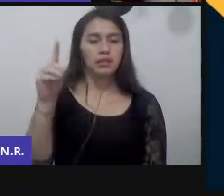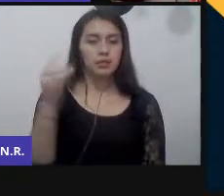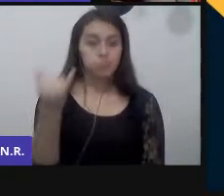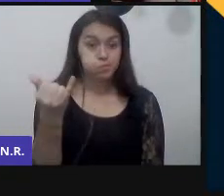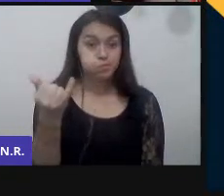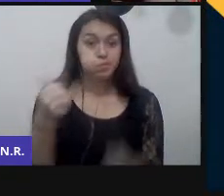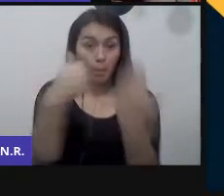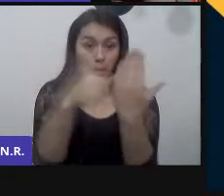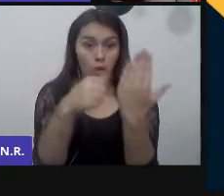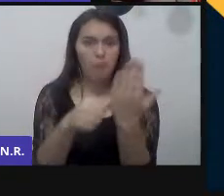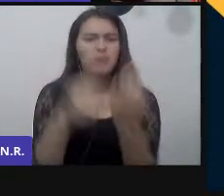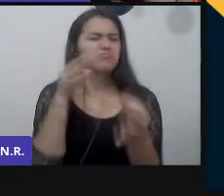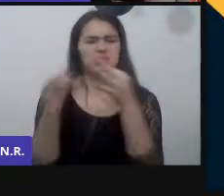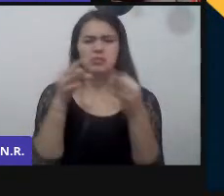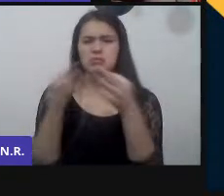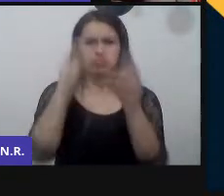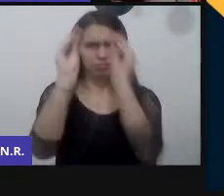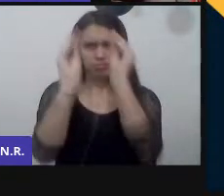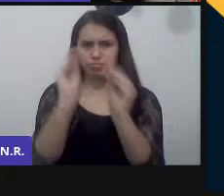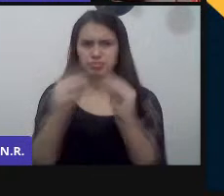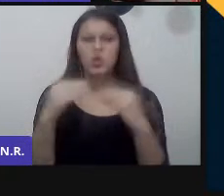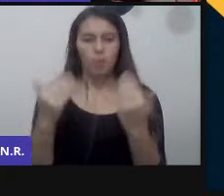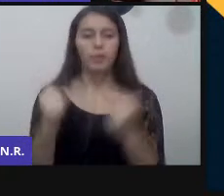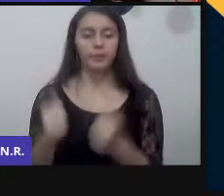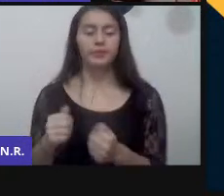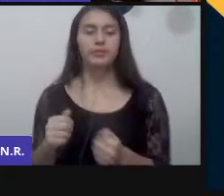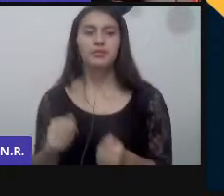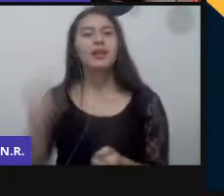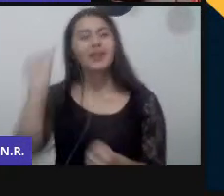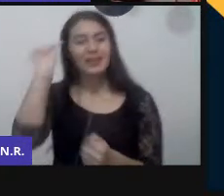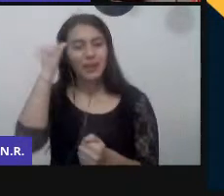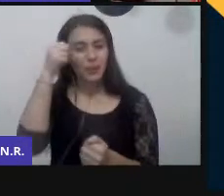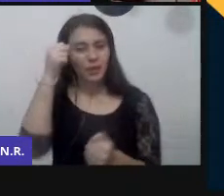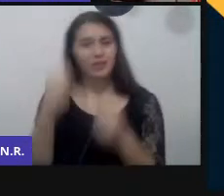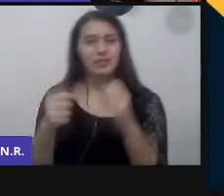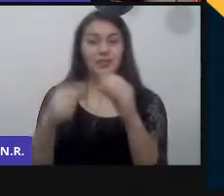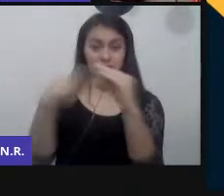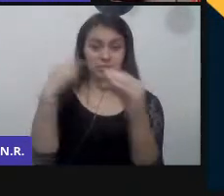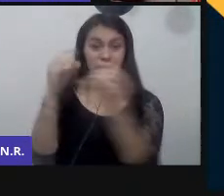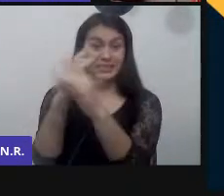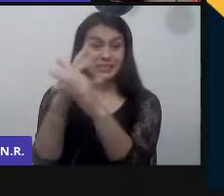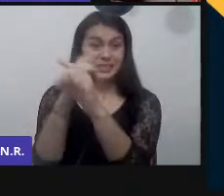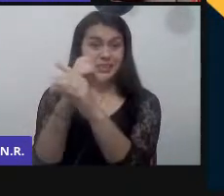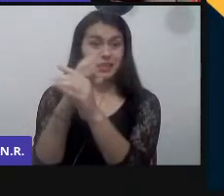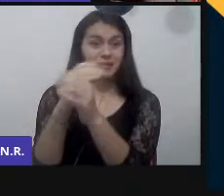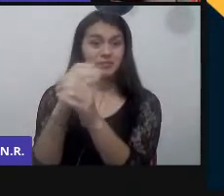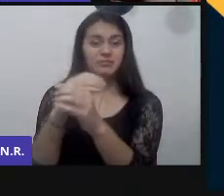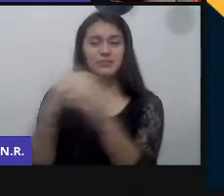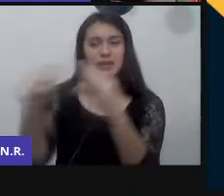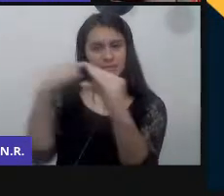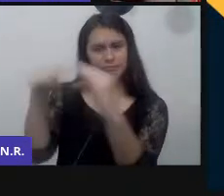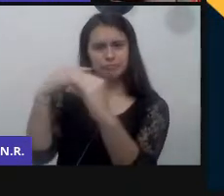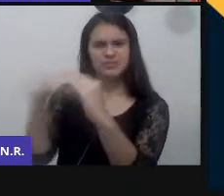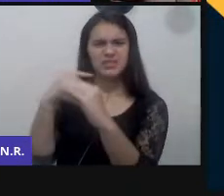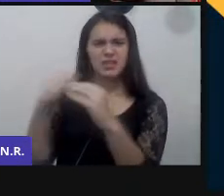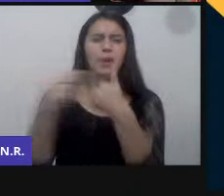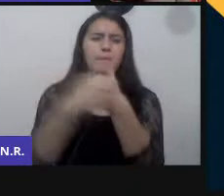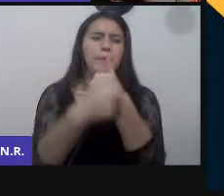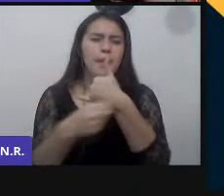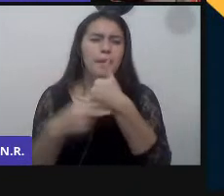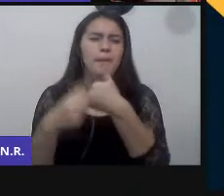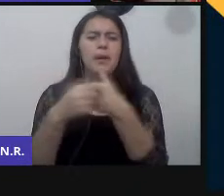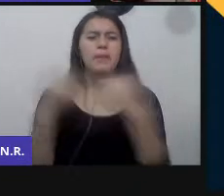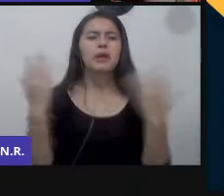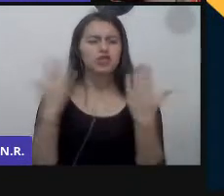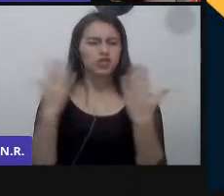ya les explicaremos cómo vamos. ¿Listo? Recuerden decir desde qué parte del país, de Colombia, de Bogotá, se están conectando. Y los dejo en compañía de